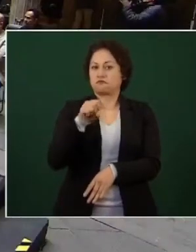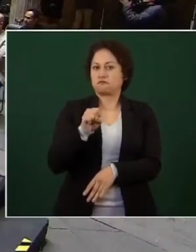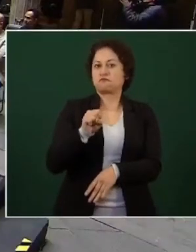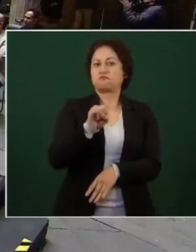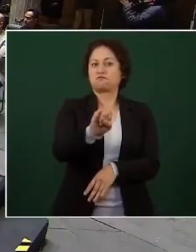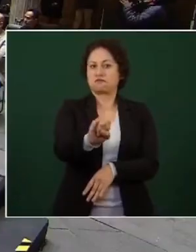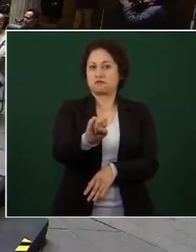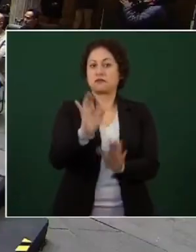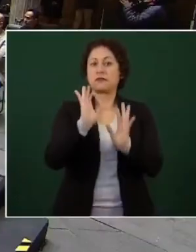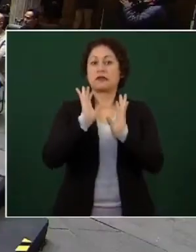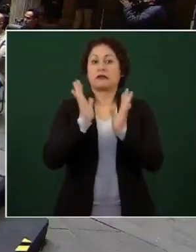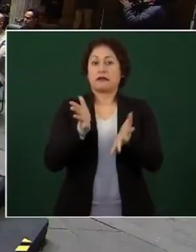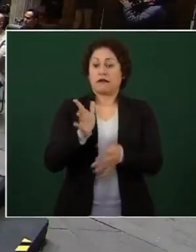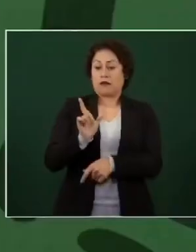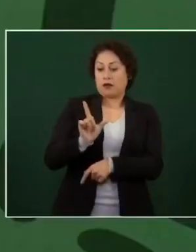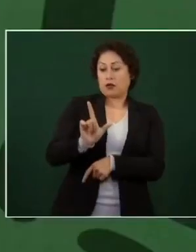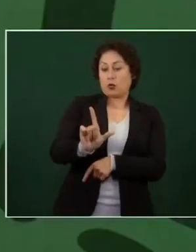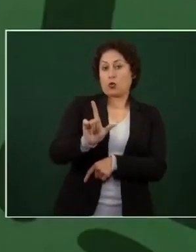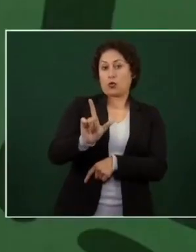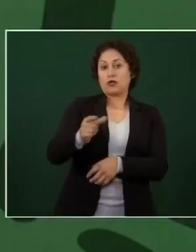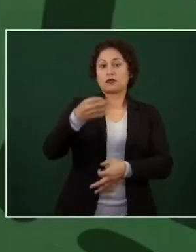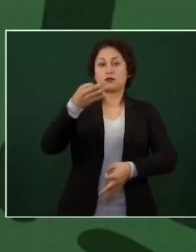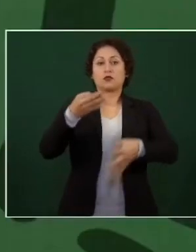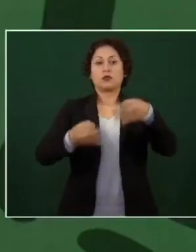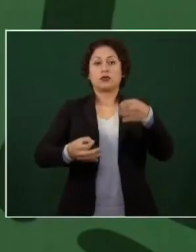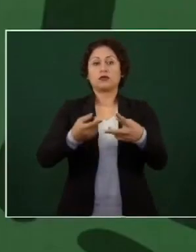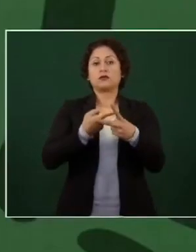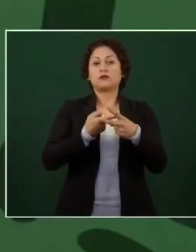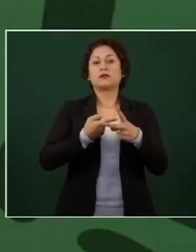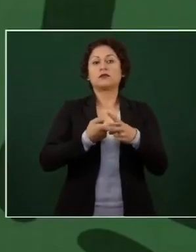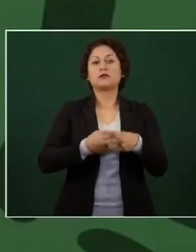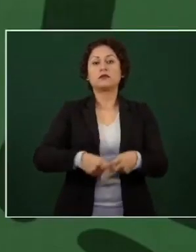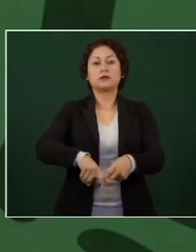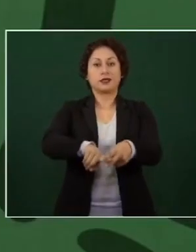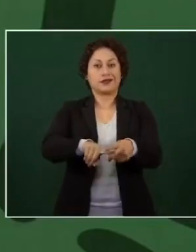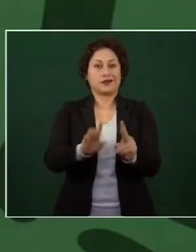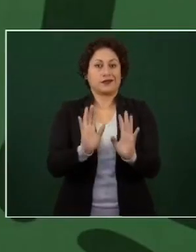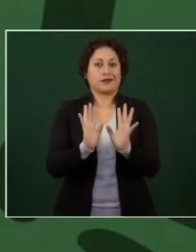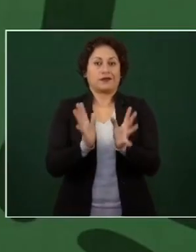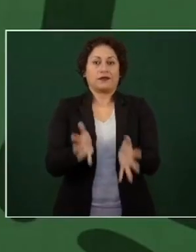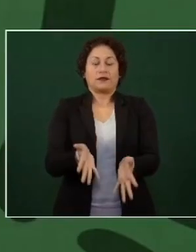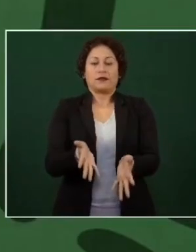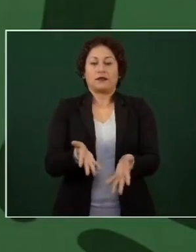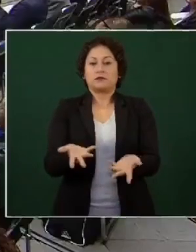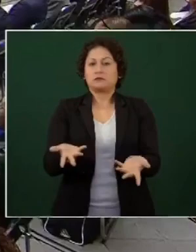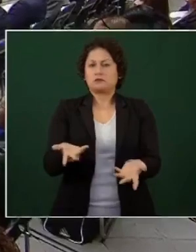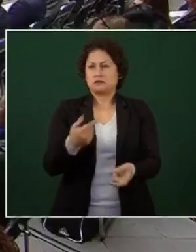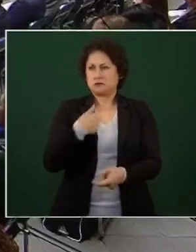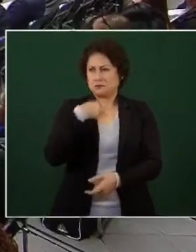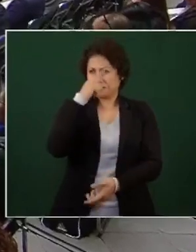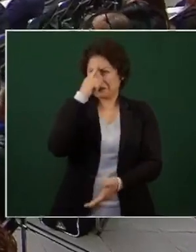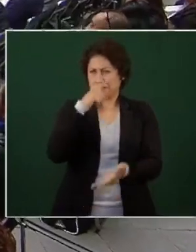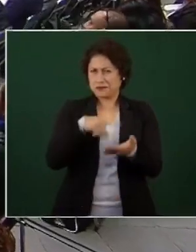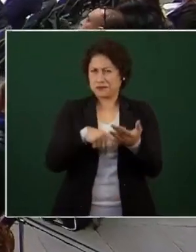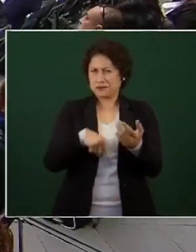el juicio el lunes. No va a tardar mucho, tengo entendido que